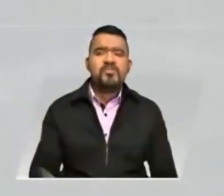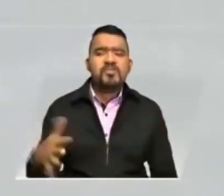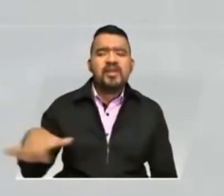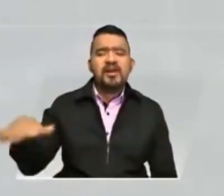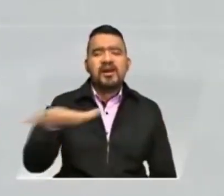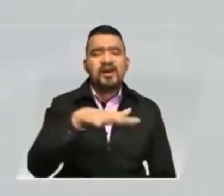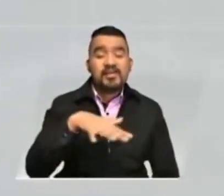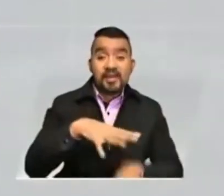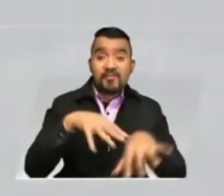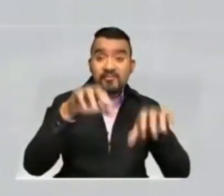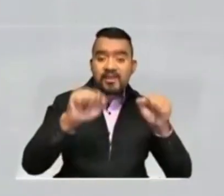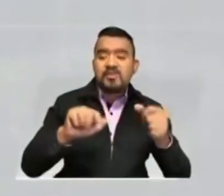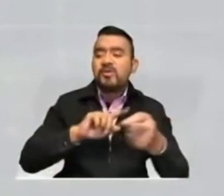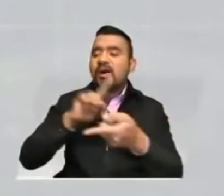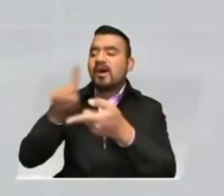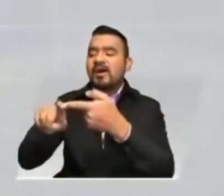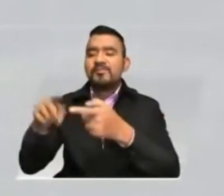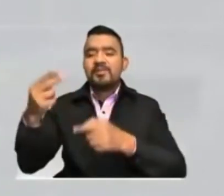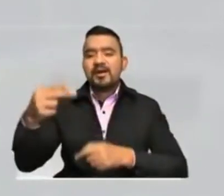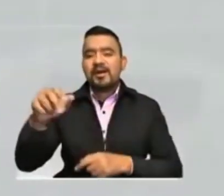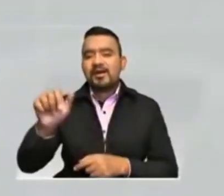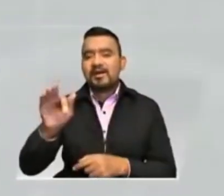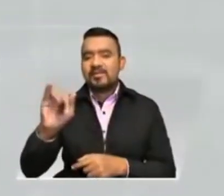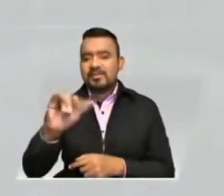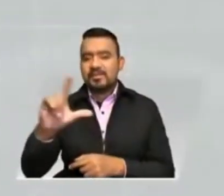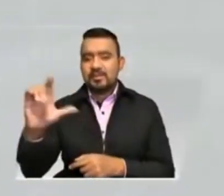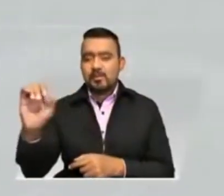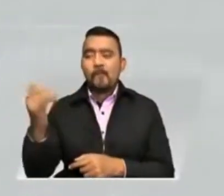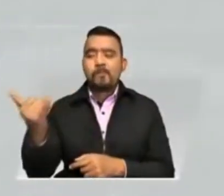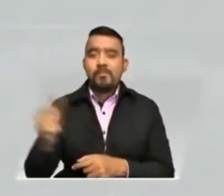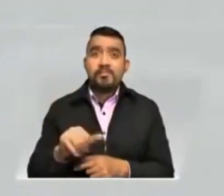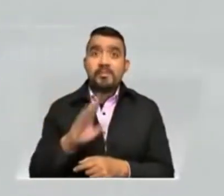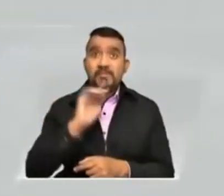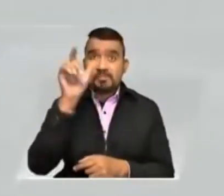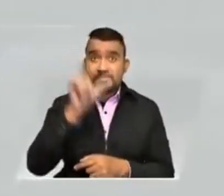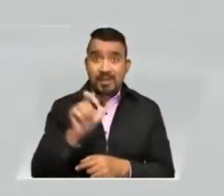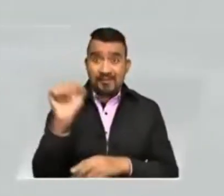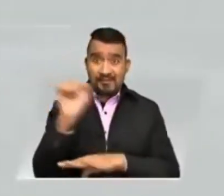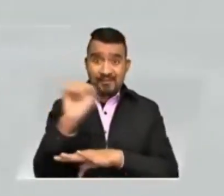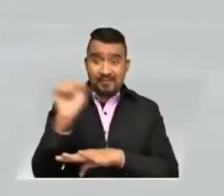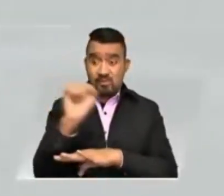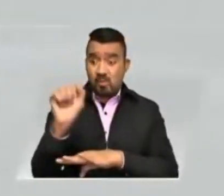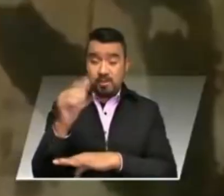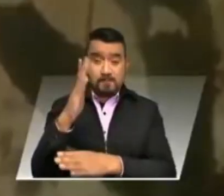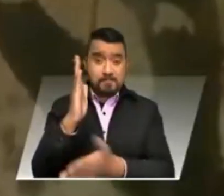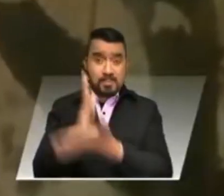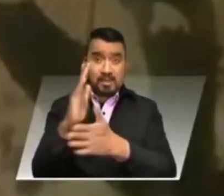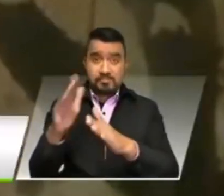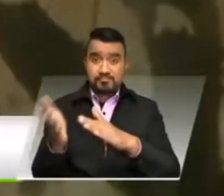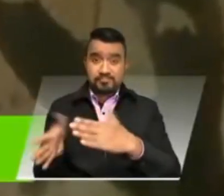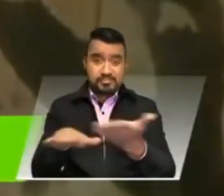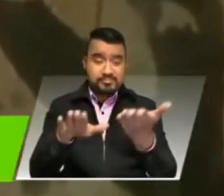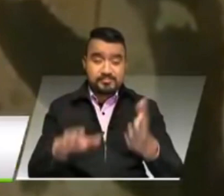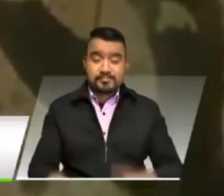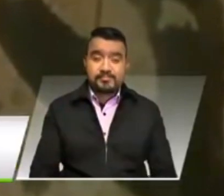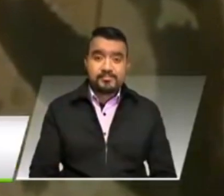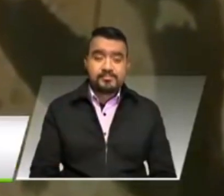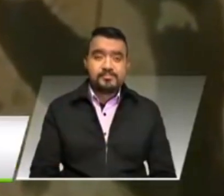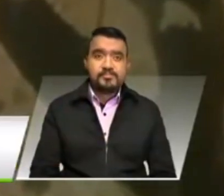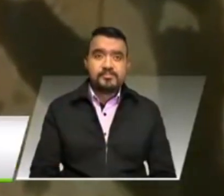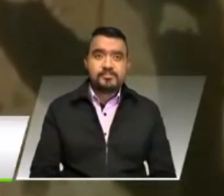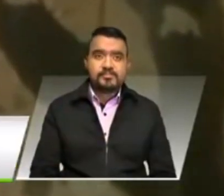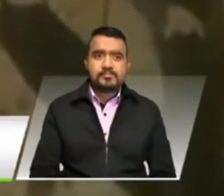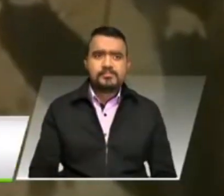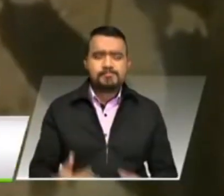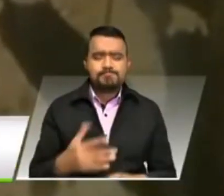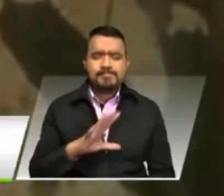Atillo, a la altura del municipio de Copacabana. El conductor del vehículo murió en el lugar del accidente. Un lamentable hecho en nuestra